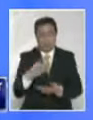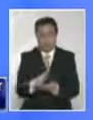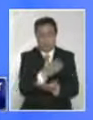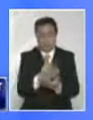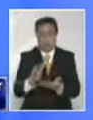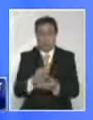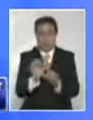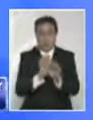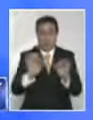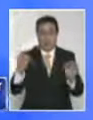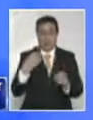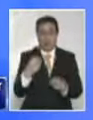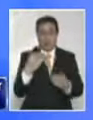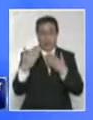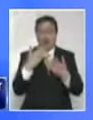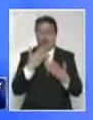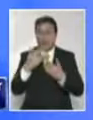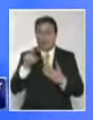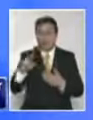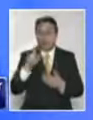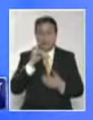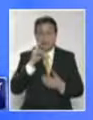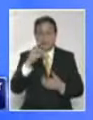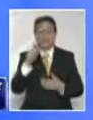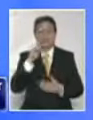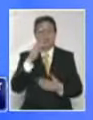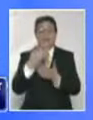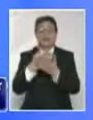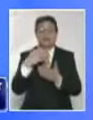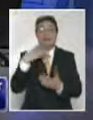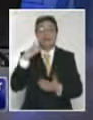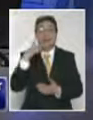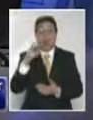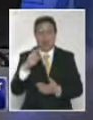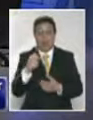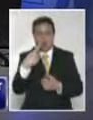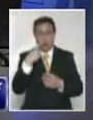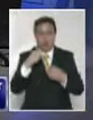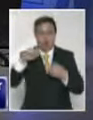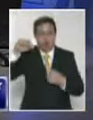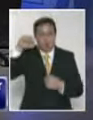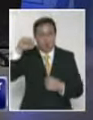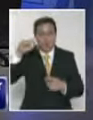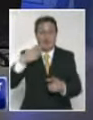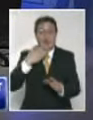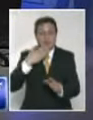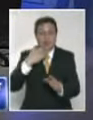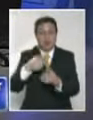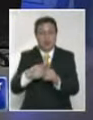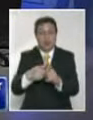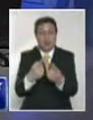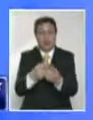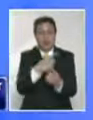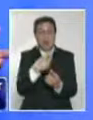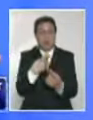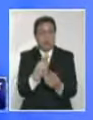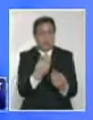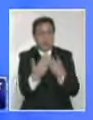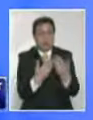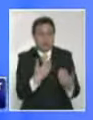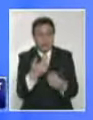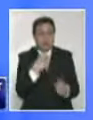buena relación, todo. Había gente de izquierda, Álvarez, por ejemplo, que era comunista, Lucho Álvarez, pero nos llevamos bien porque